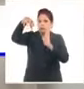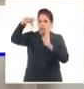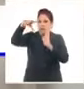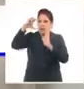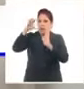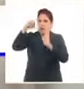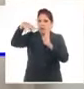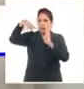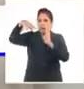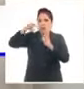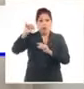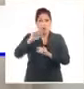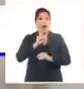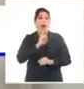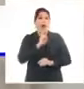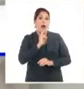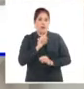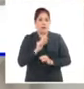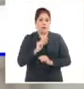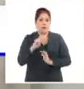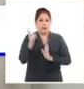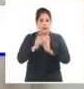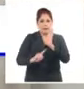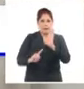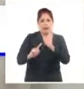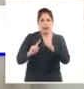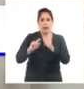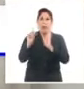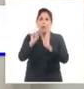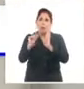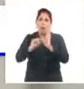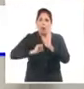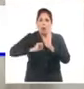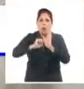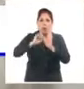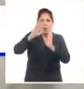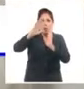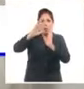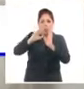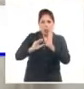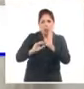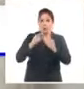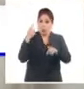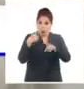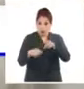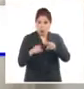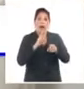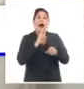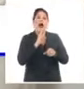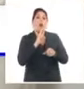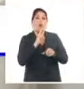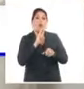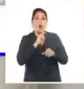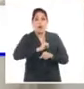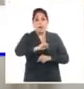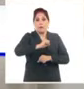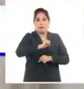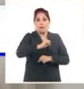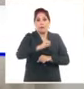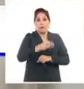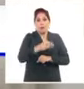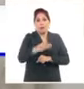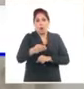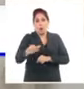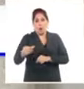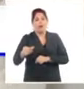el tema del agua hay bajas presiones, muchas veces en las inspecciones realizadas es porque hay